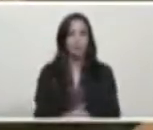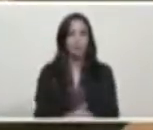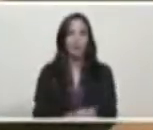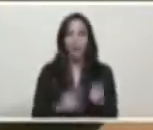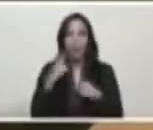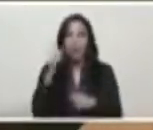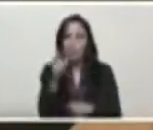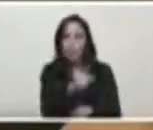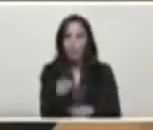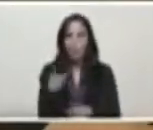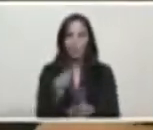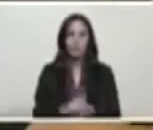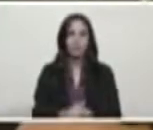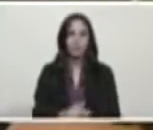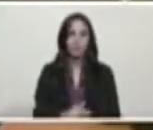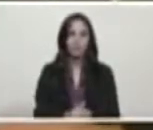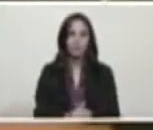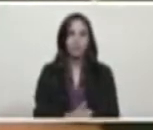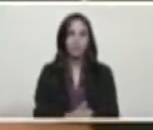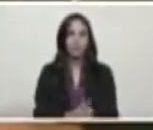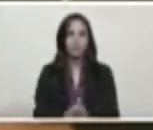¿Sí va?